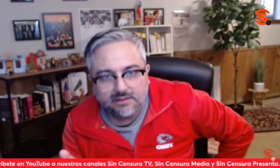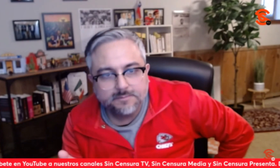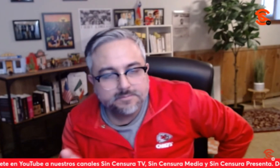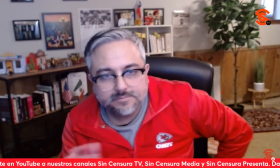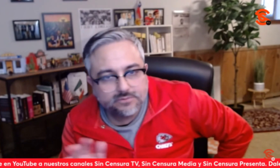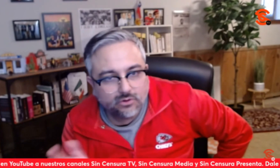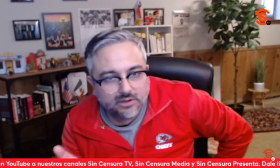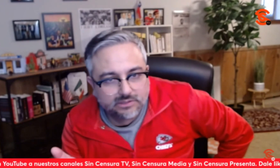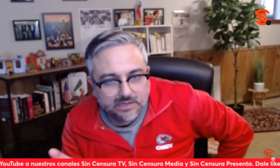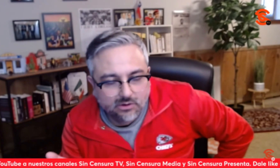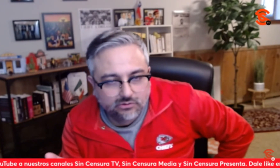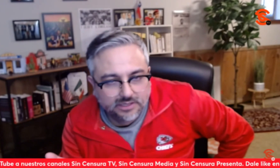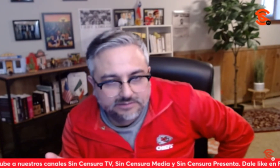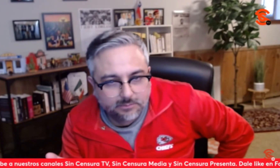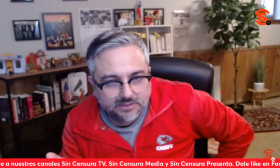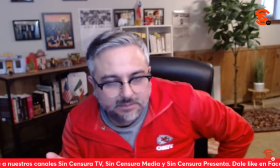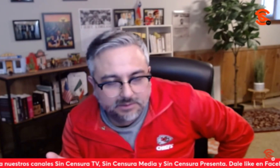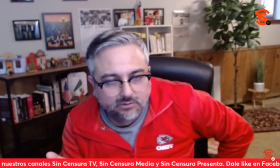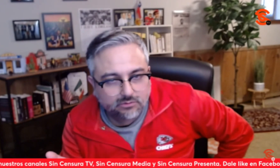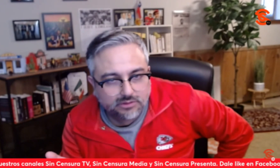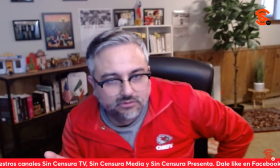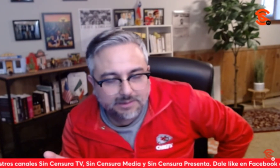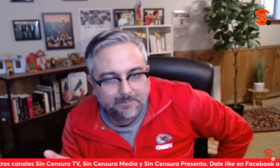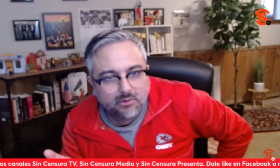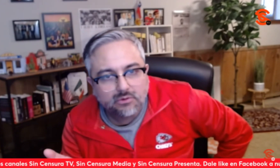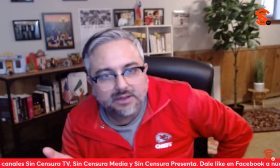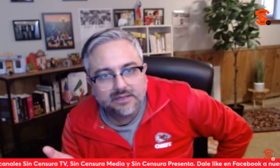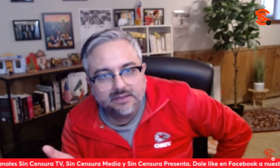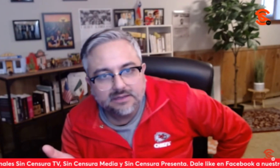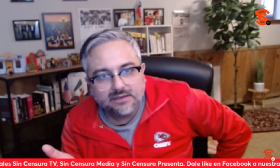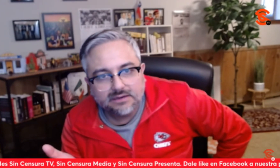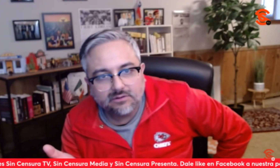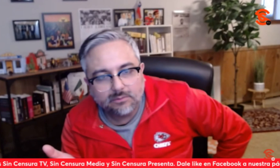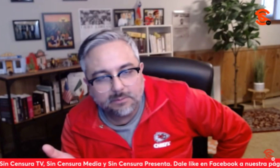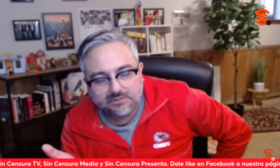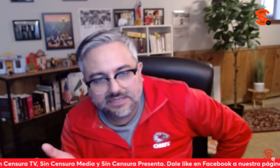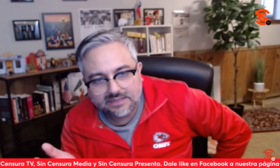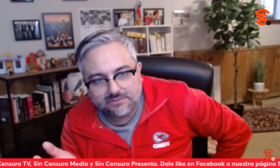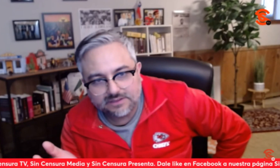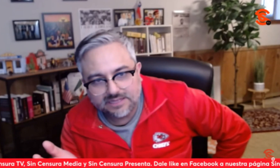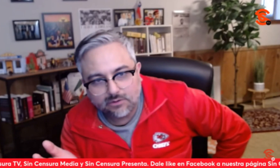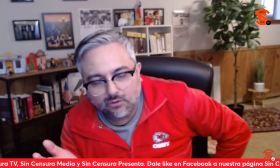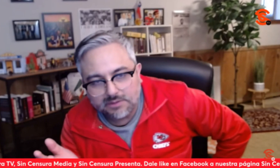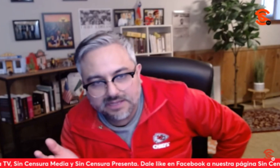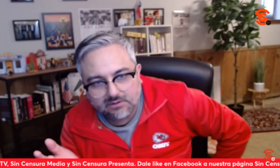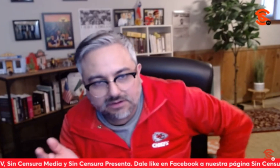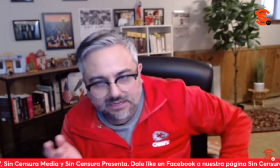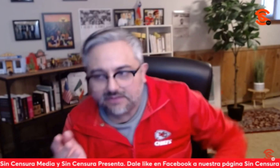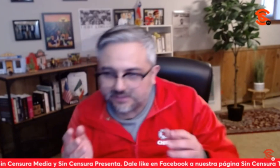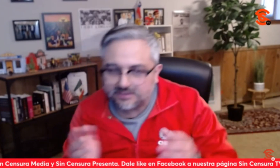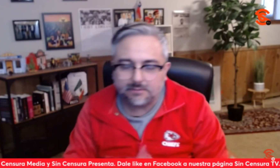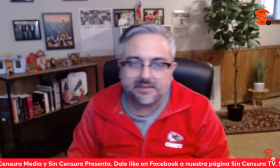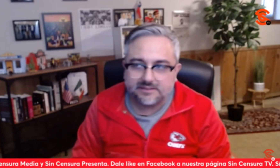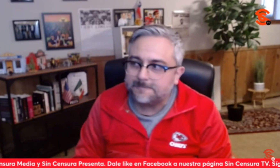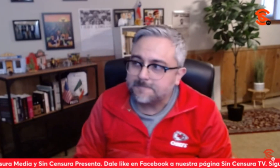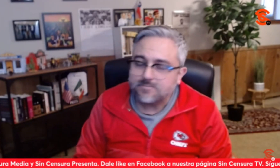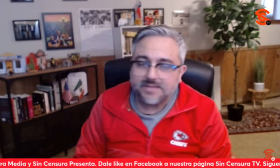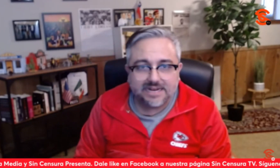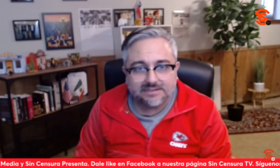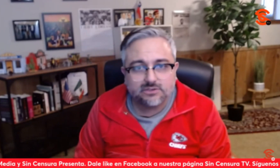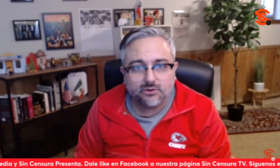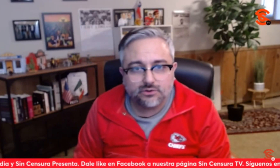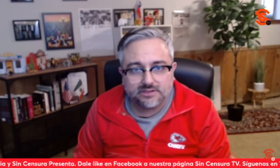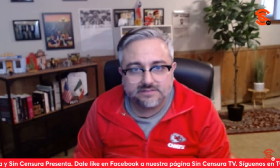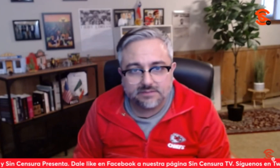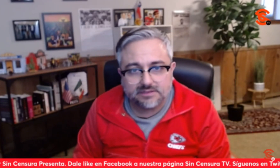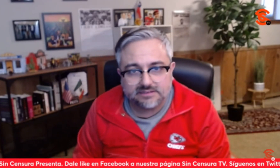inseguridad. No es una cosa que se pueda tapar con un dedo tampoco, No vamos ahí a defender a un gobierno ni nada. Efectivamente, el